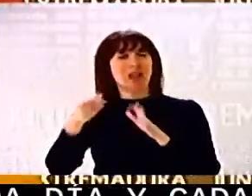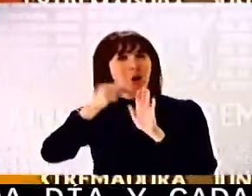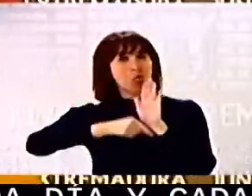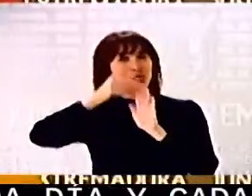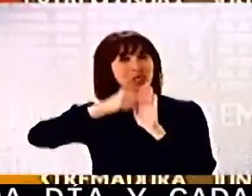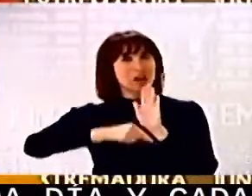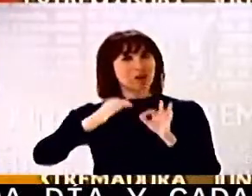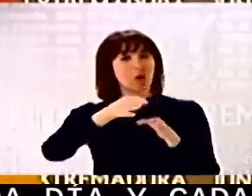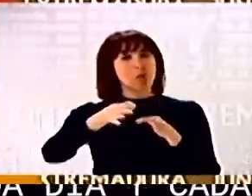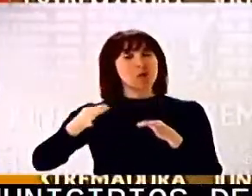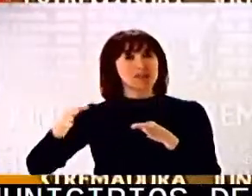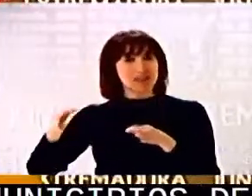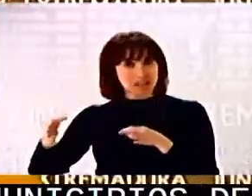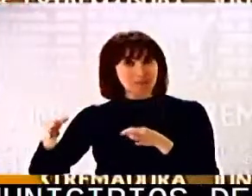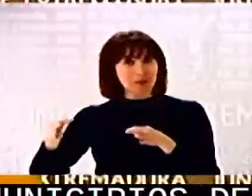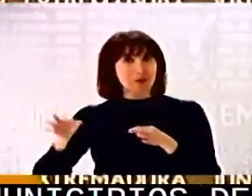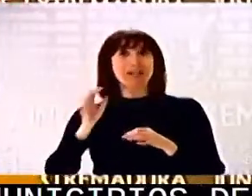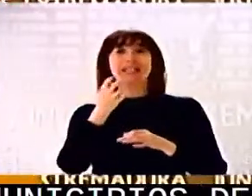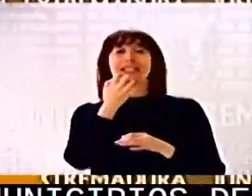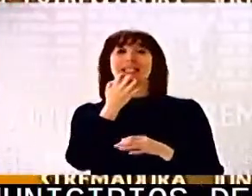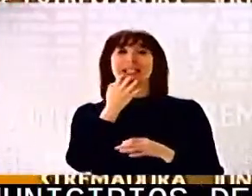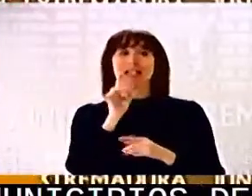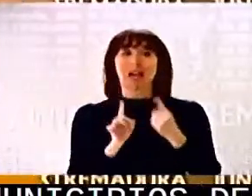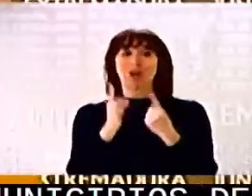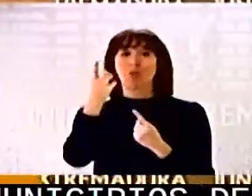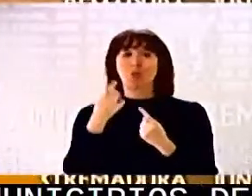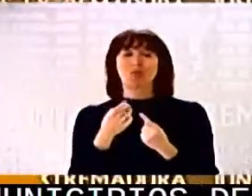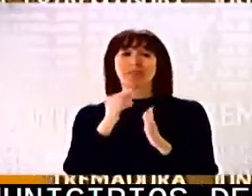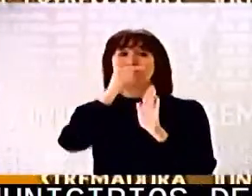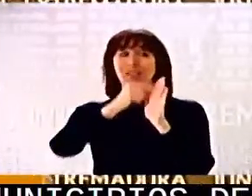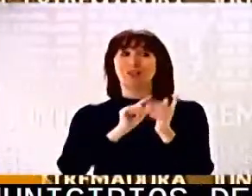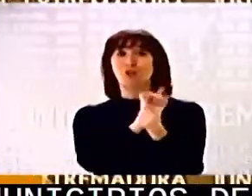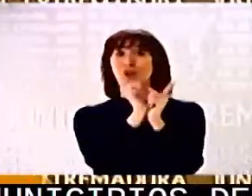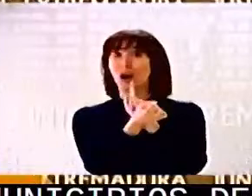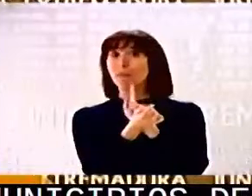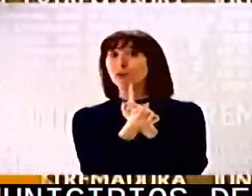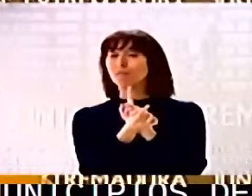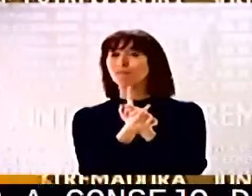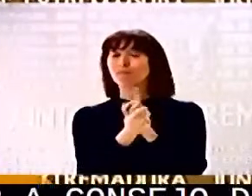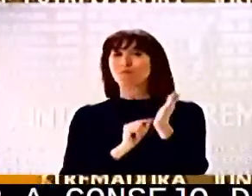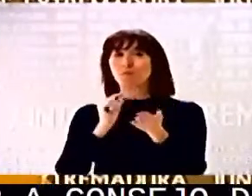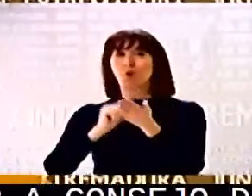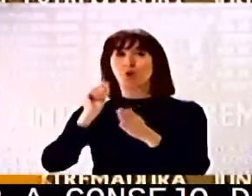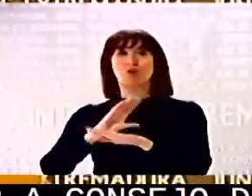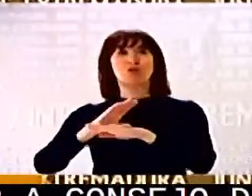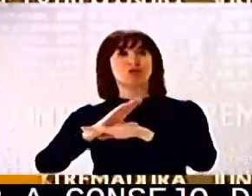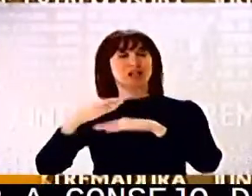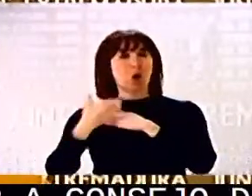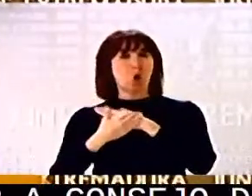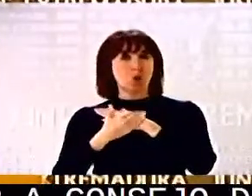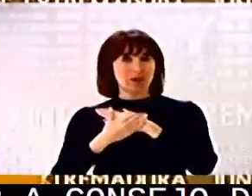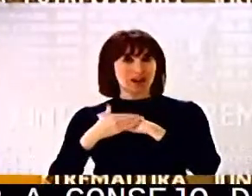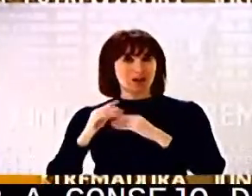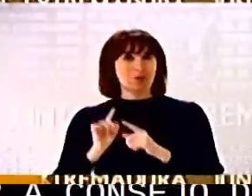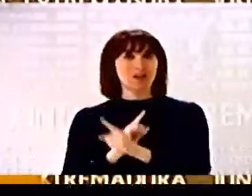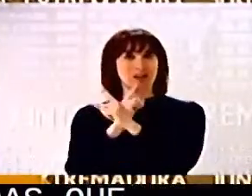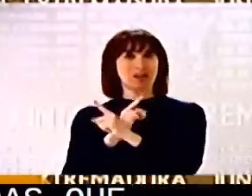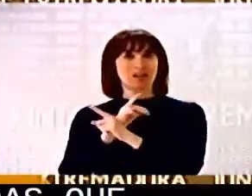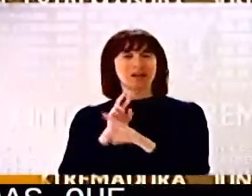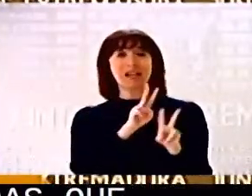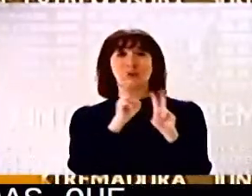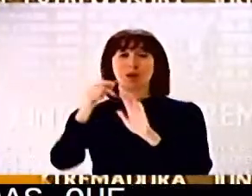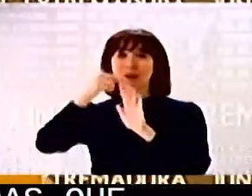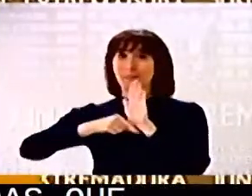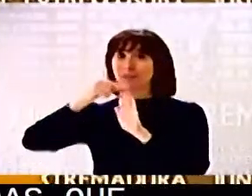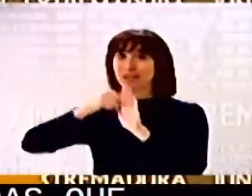uno de los municipios de la región y, si alguna cuestión cambiara, Consejo de Gobierno extraordinario y nuevas medidas que informaremos al conjunto